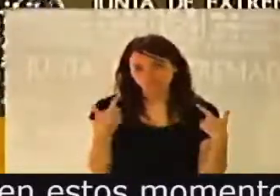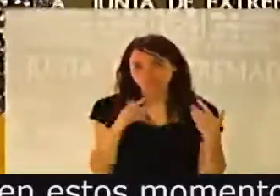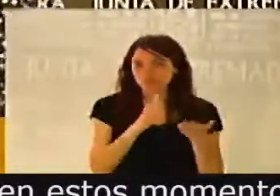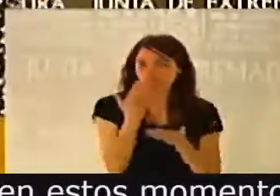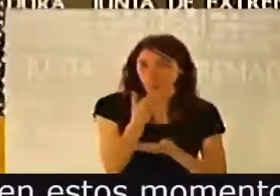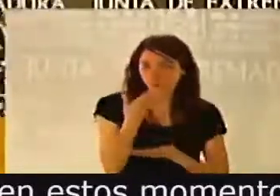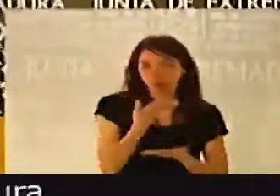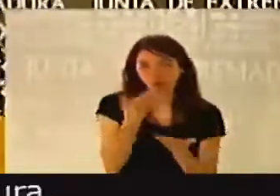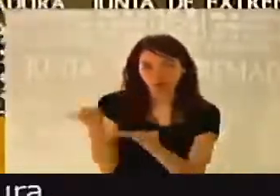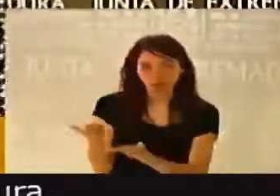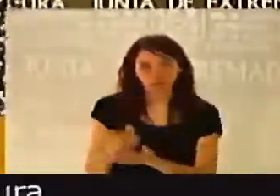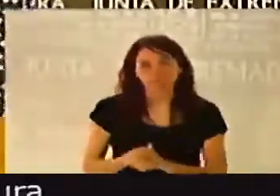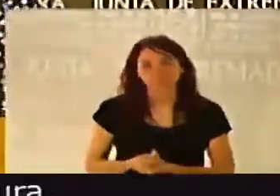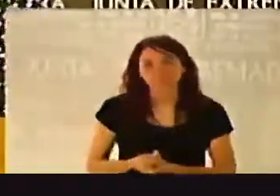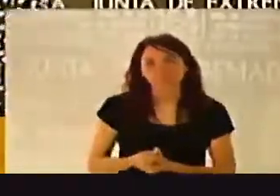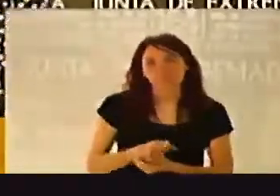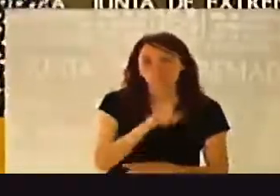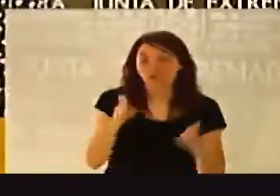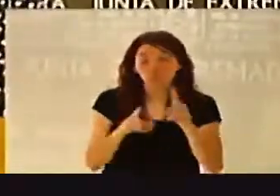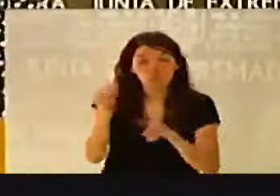¿Alguna pregunta más?